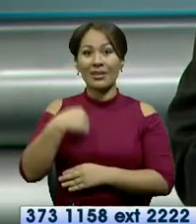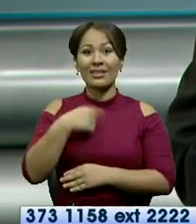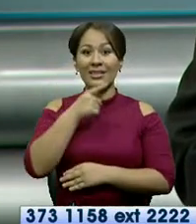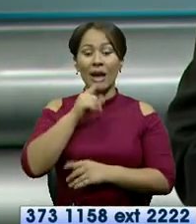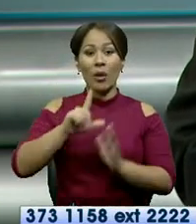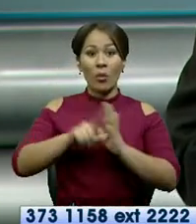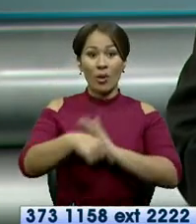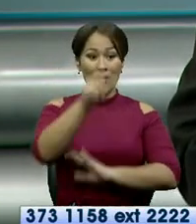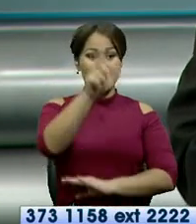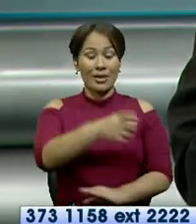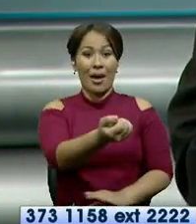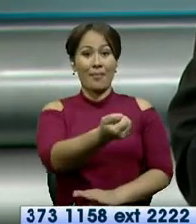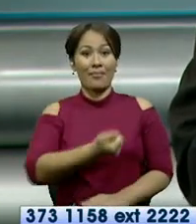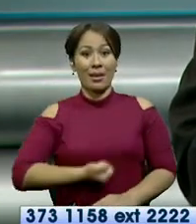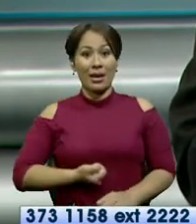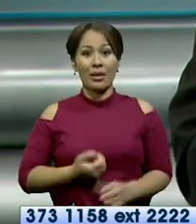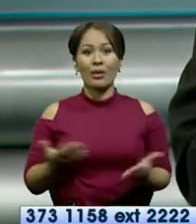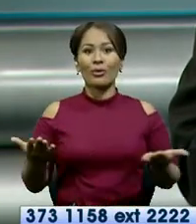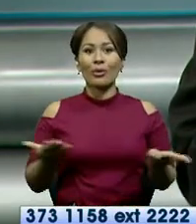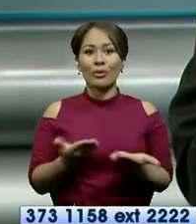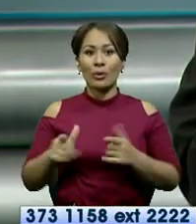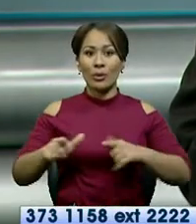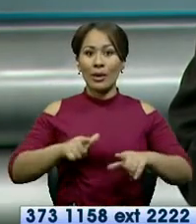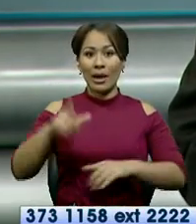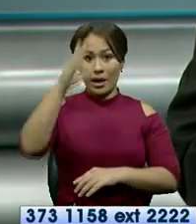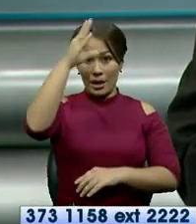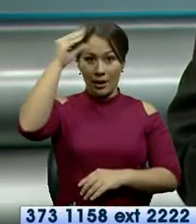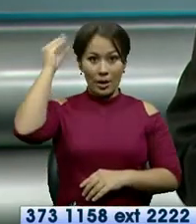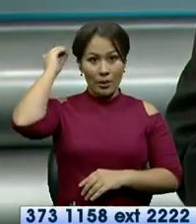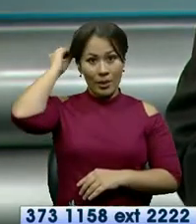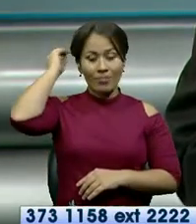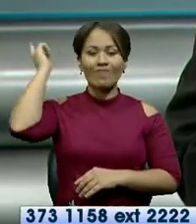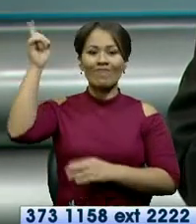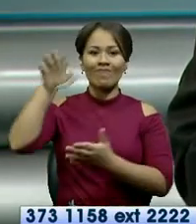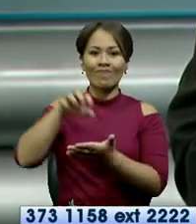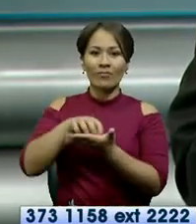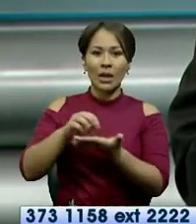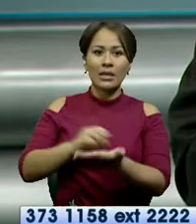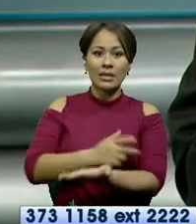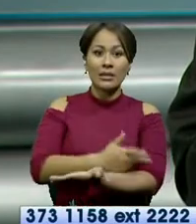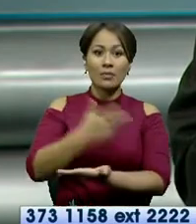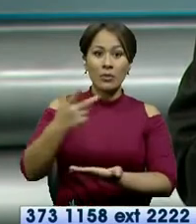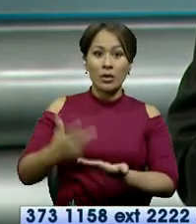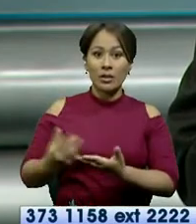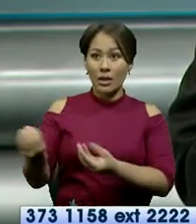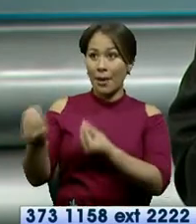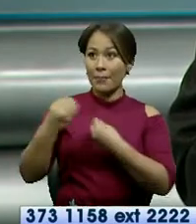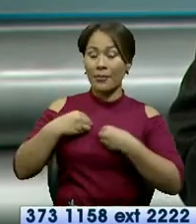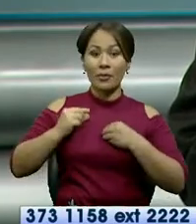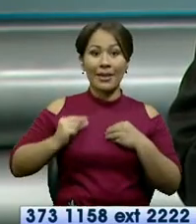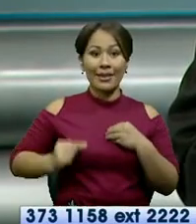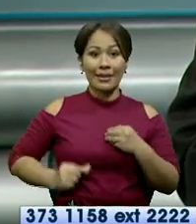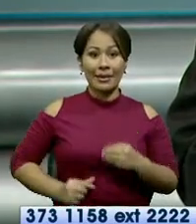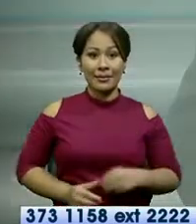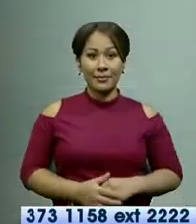asesino. El crimen ocurrió en Riobamba, capital de la provincia del Chimborazo. Darwin Altamirano con los detalles.